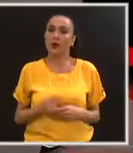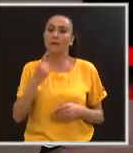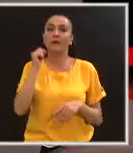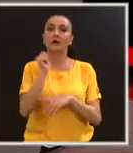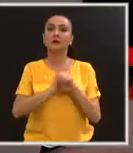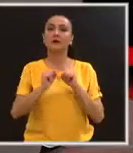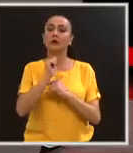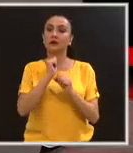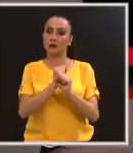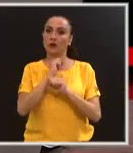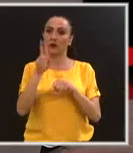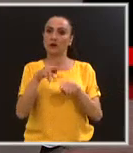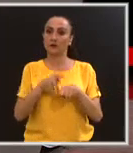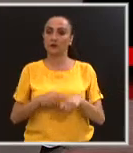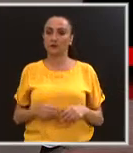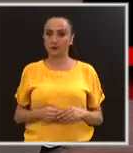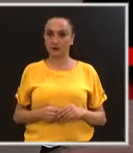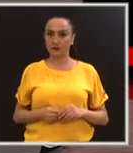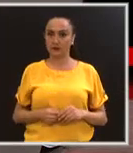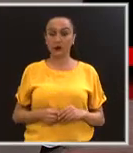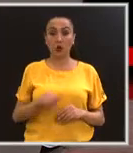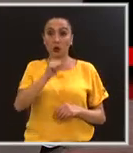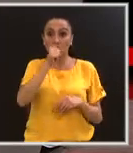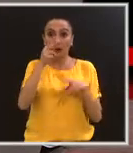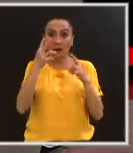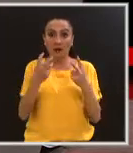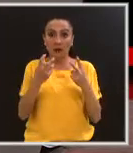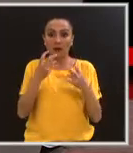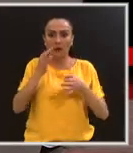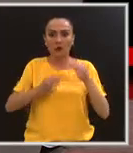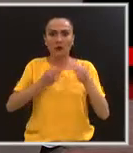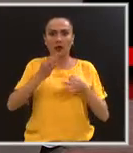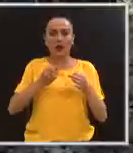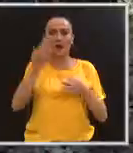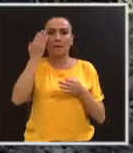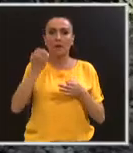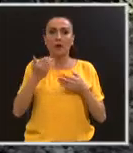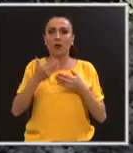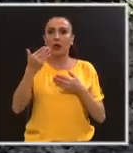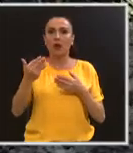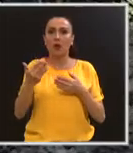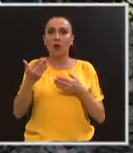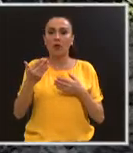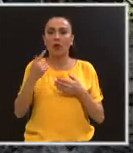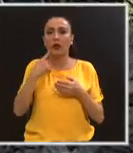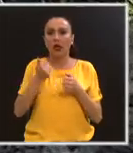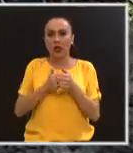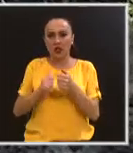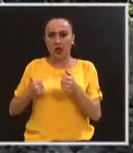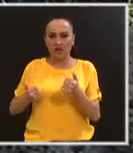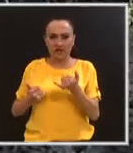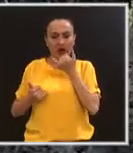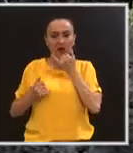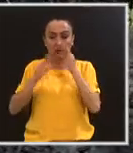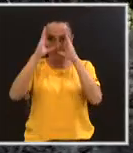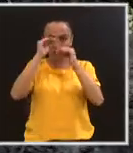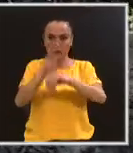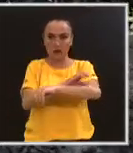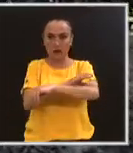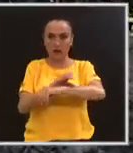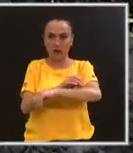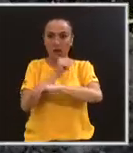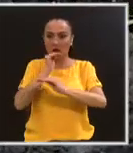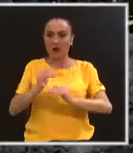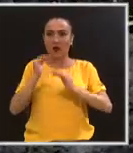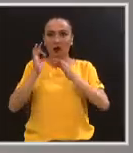situación de seguridad nacional vamos con otros temas judiciales también porque después de un corto atraso por un fallo informático se ordenó Elevar a